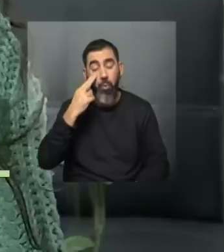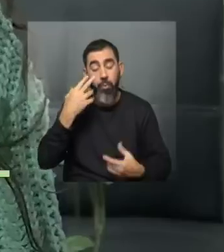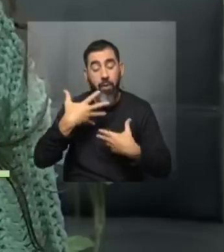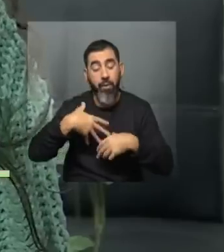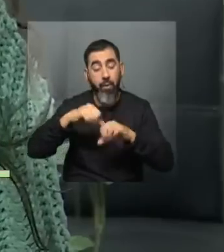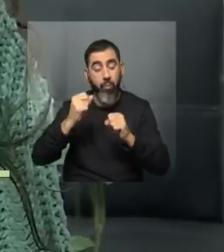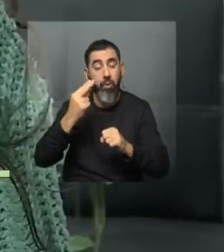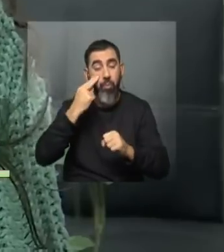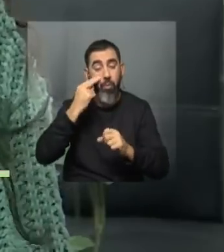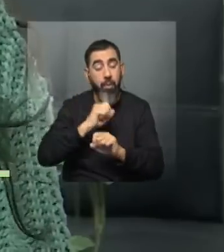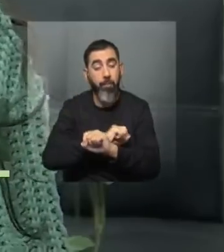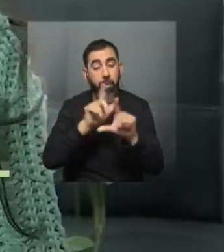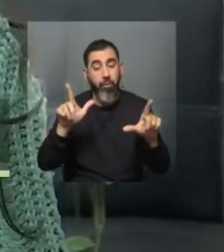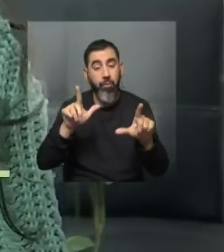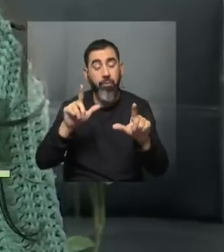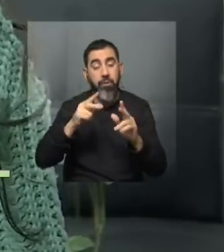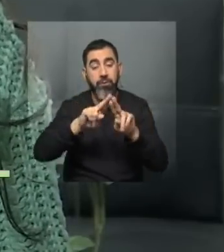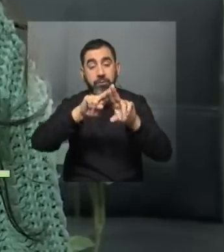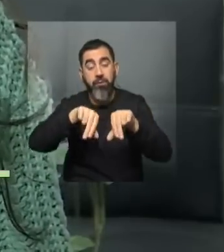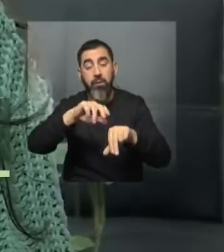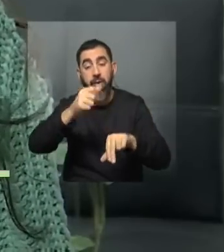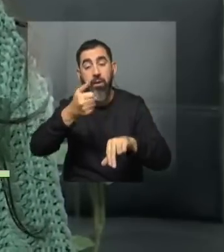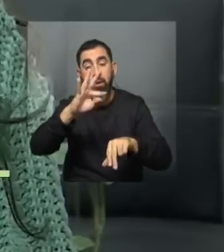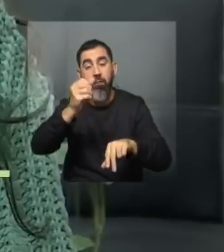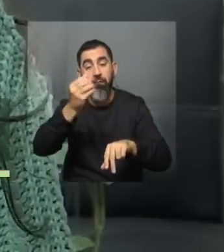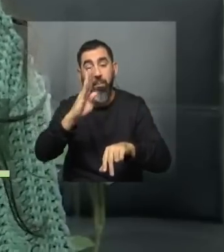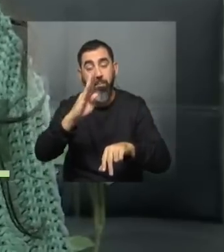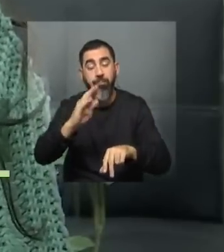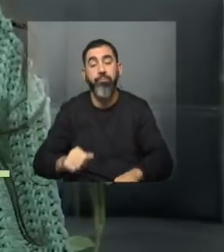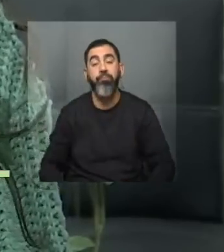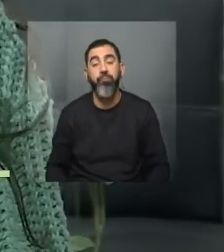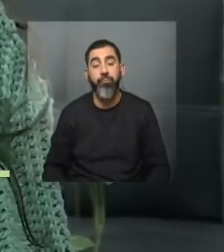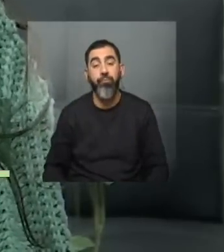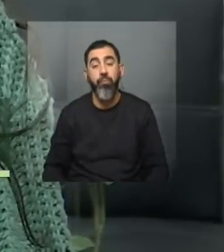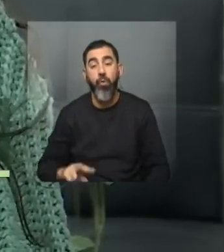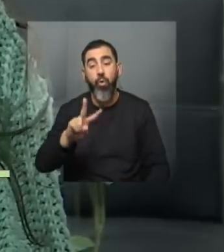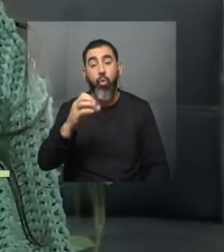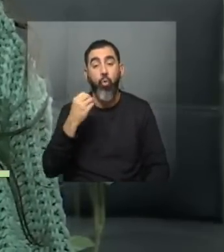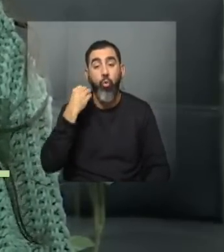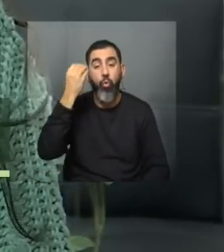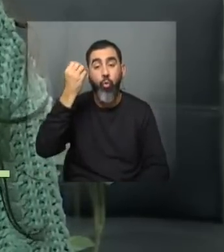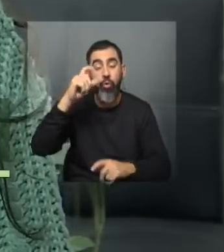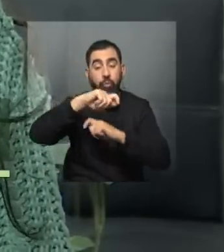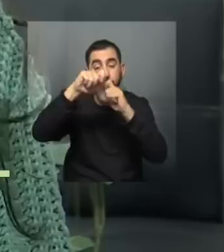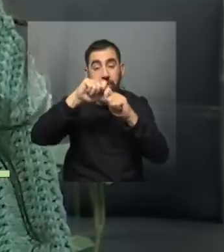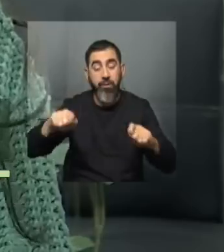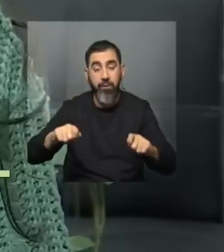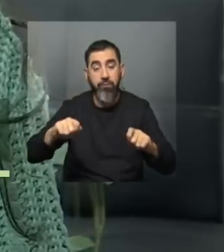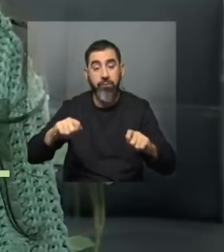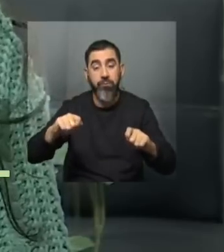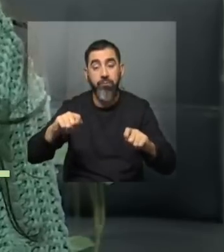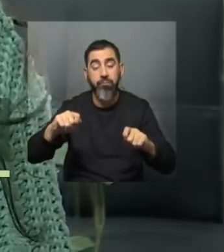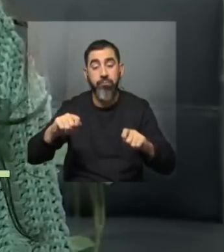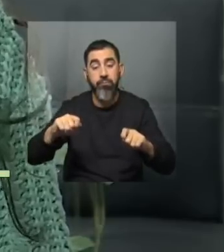nudo problemático, es la derogación de la SAFAP. A pesar de que dos congresos del PIT-CNT dijeron